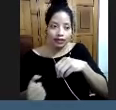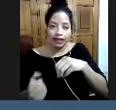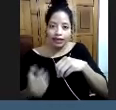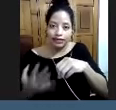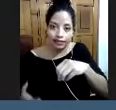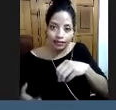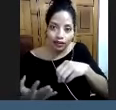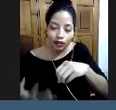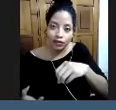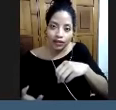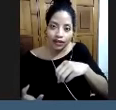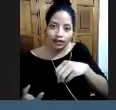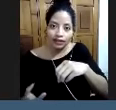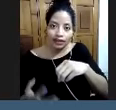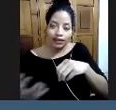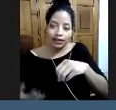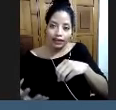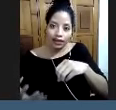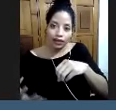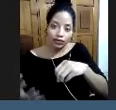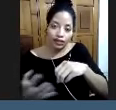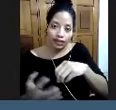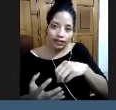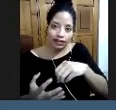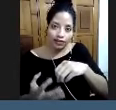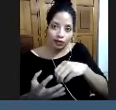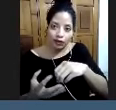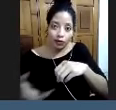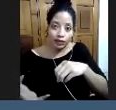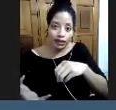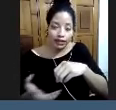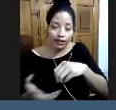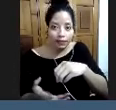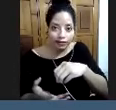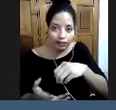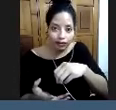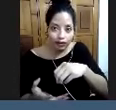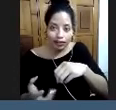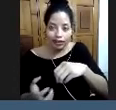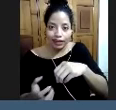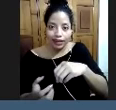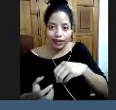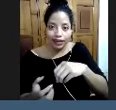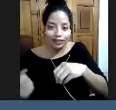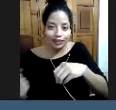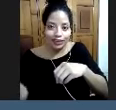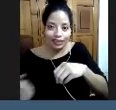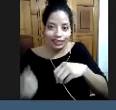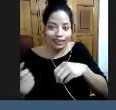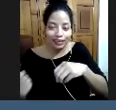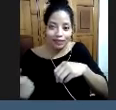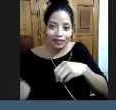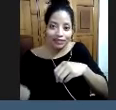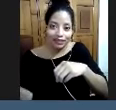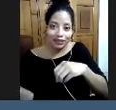nuevas iniciativas comunitarias de que los y las niñas se puedan juntar en el patio del niño